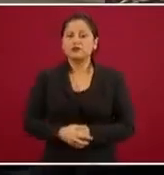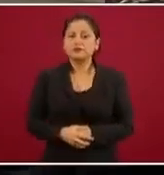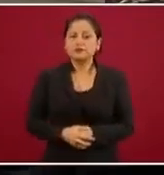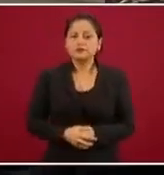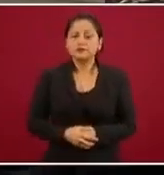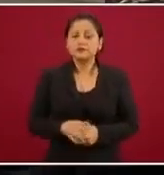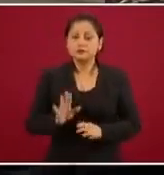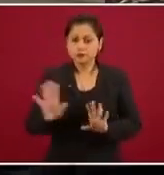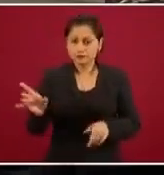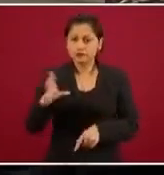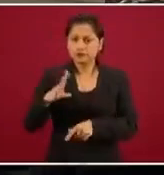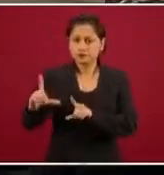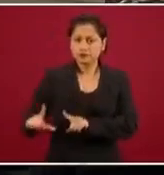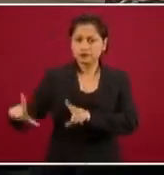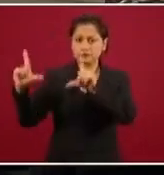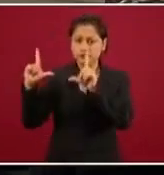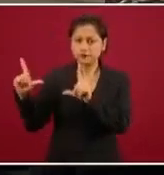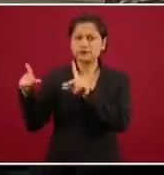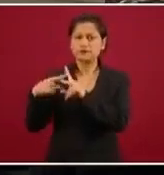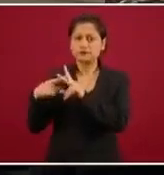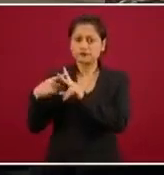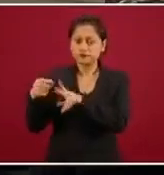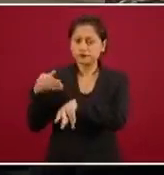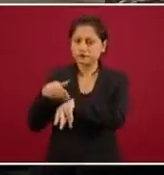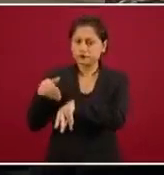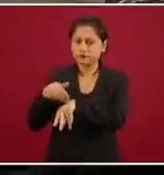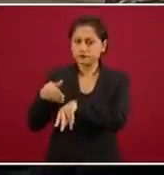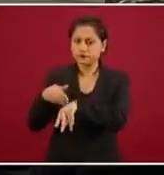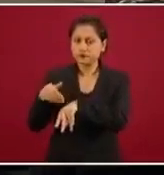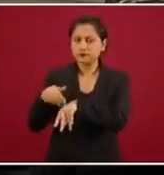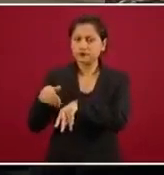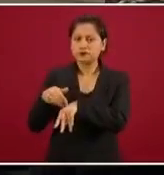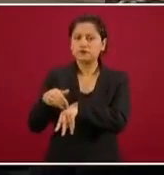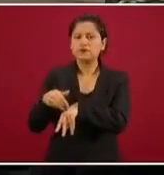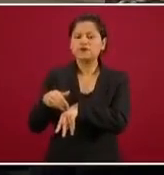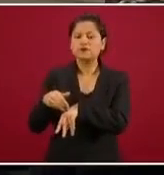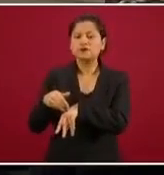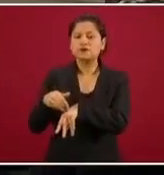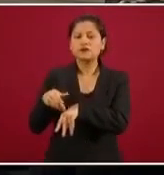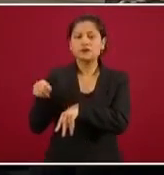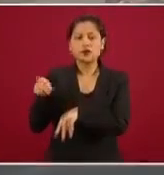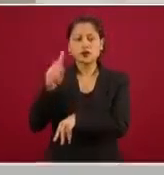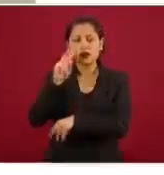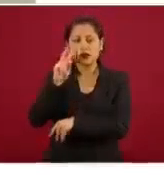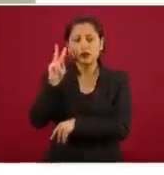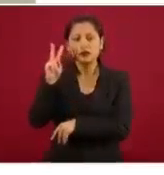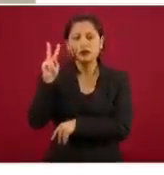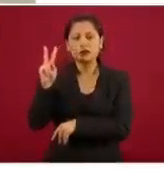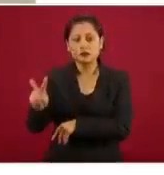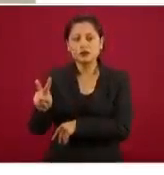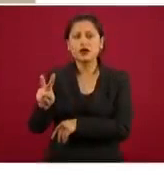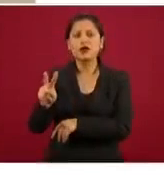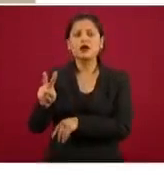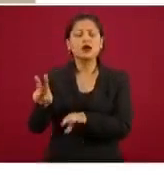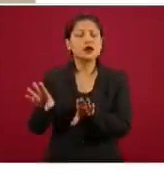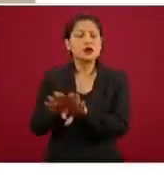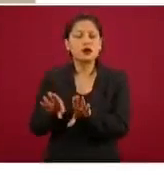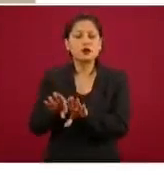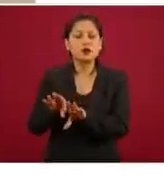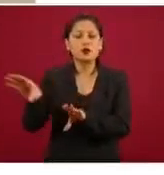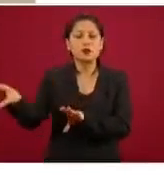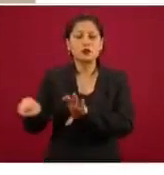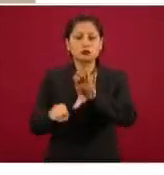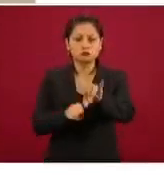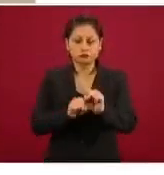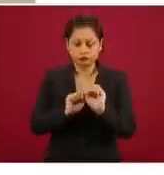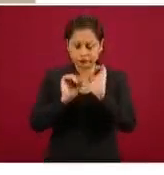estadísticas que ya decía el secretario, donde hemos tenido ya el reclutamiento de